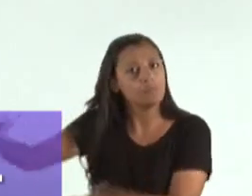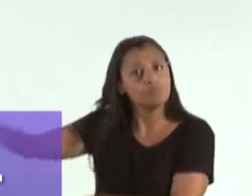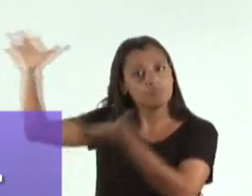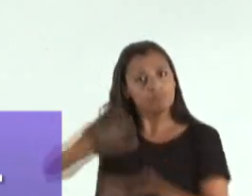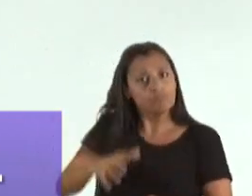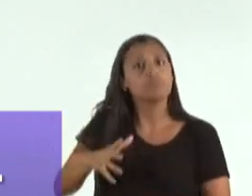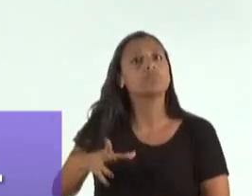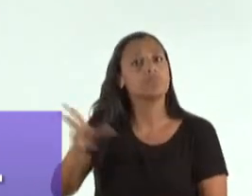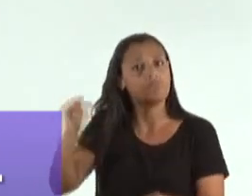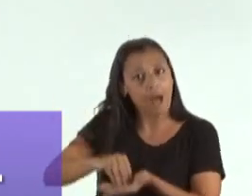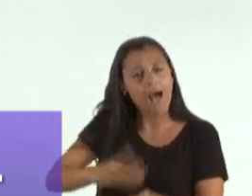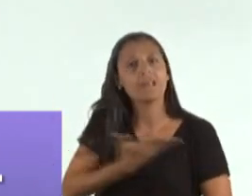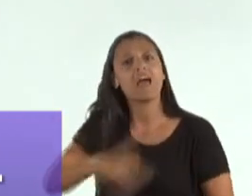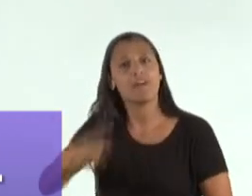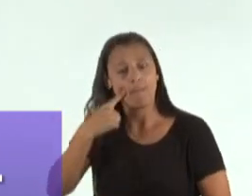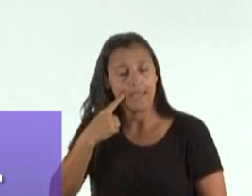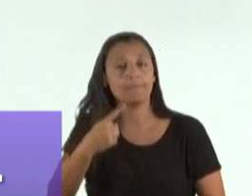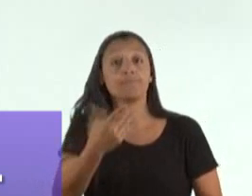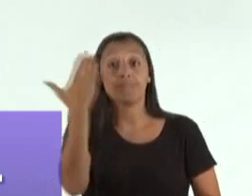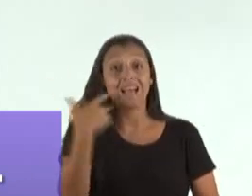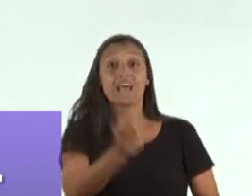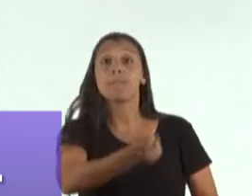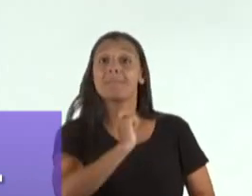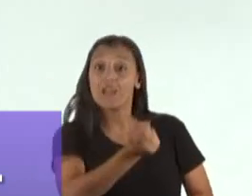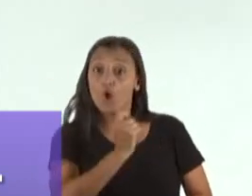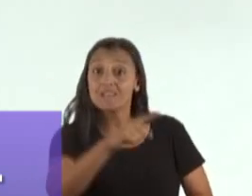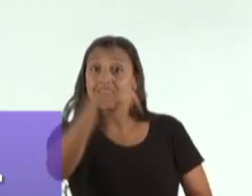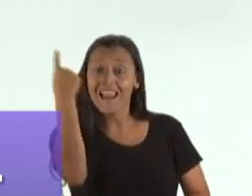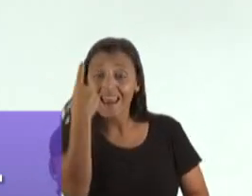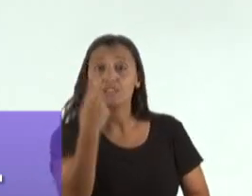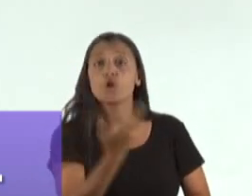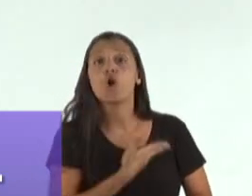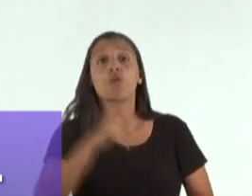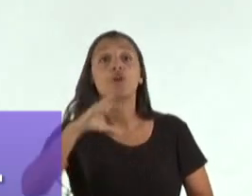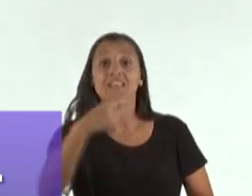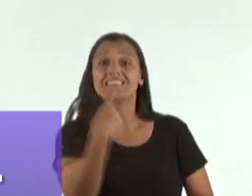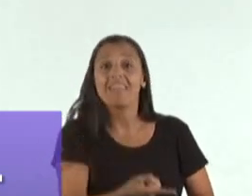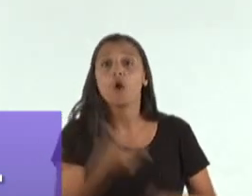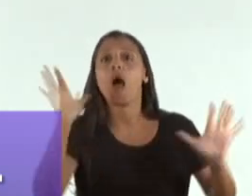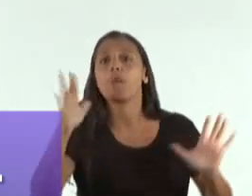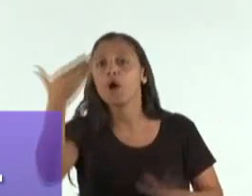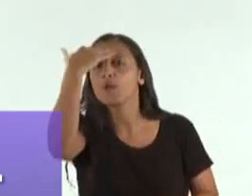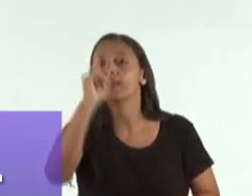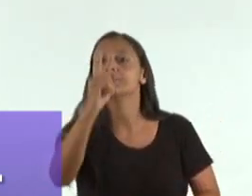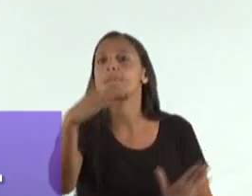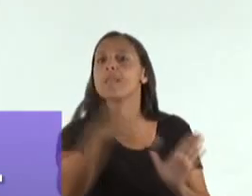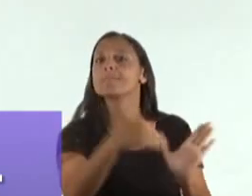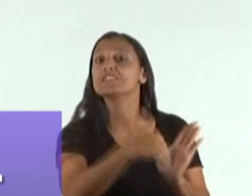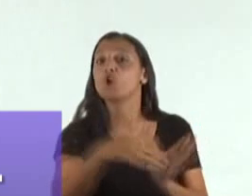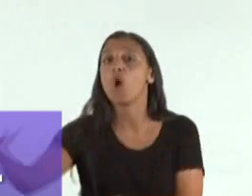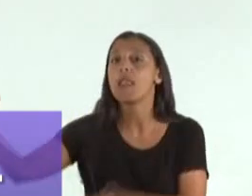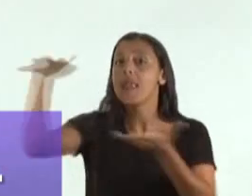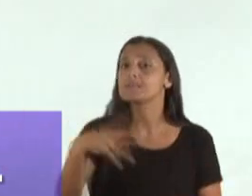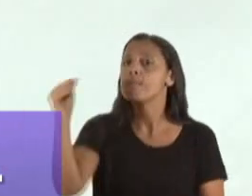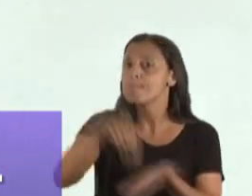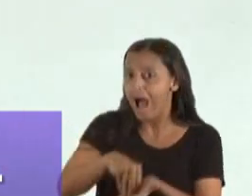FMI. Ayer la periodista económica de La Nación, Florencia Donovan, habló de 15.000 millones. Le quiero preguntar